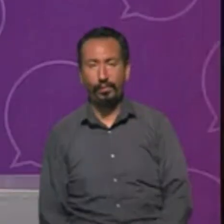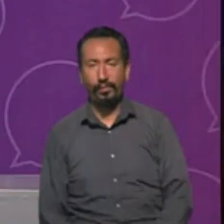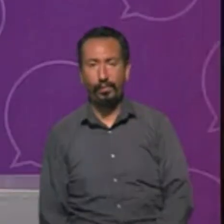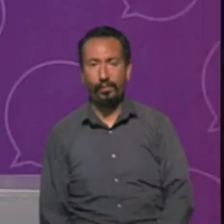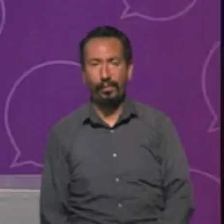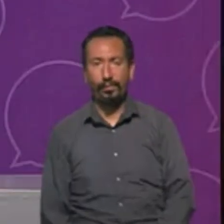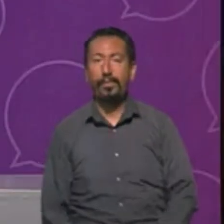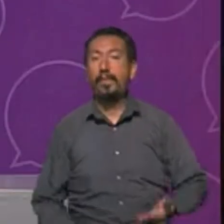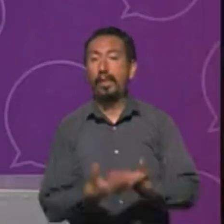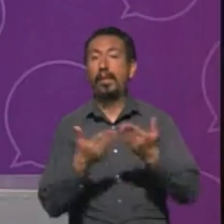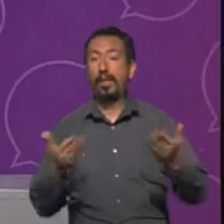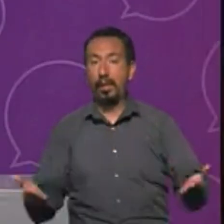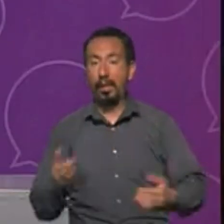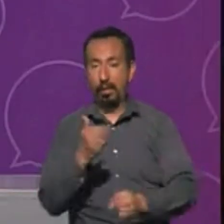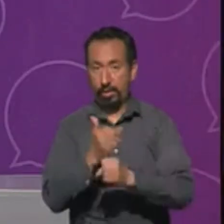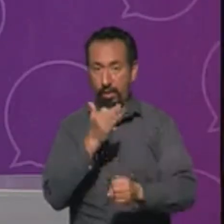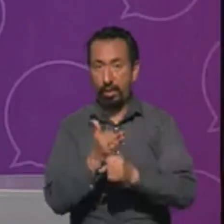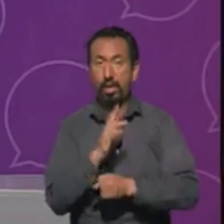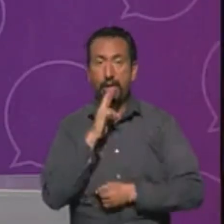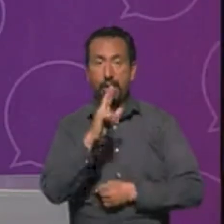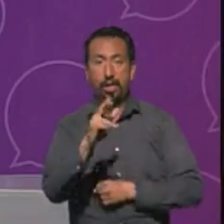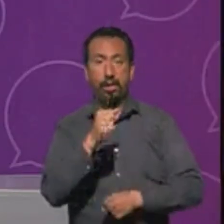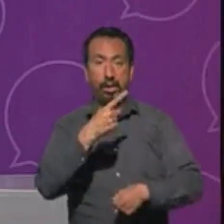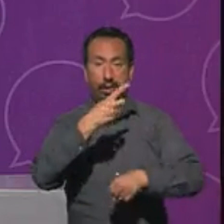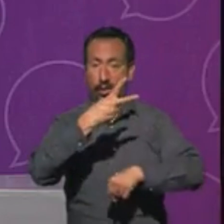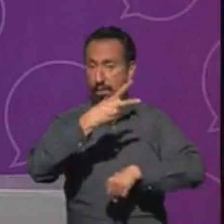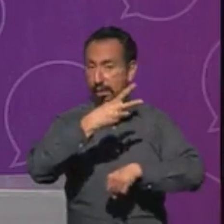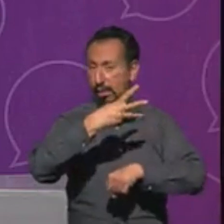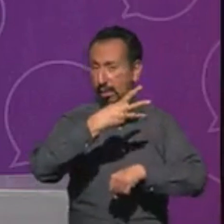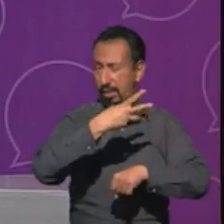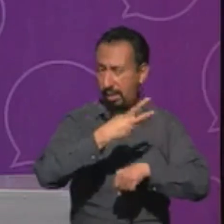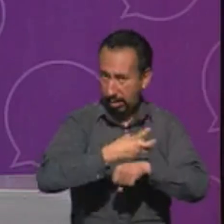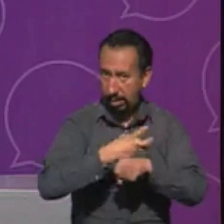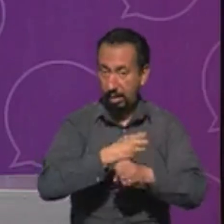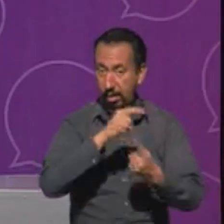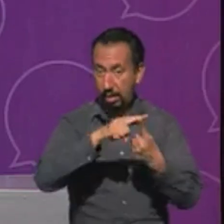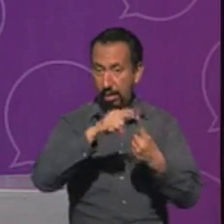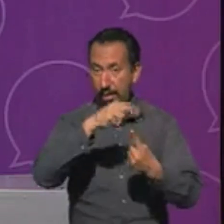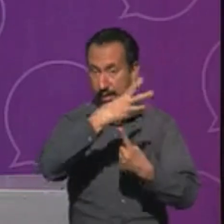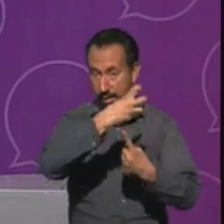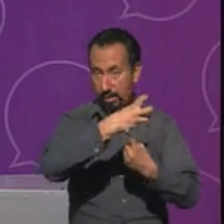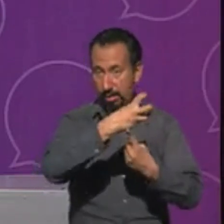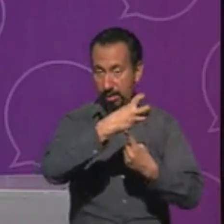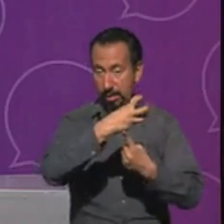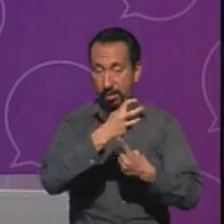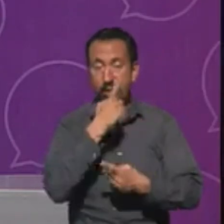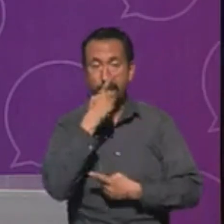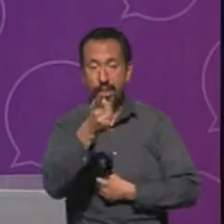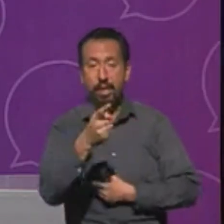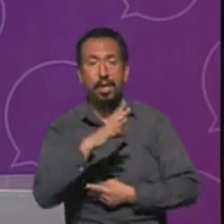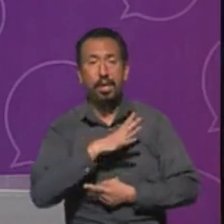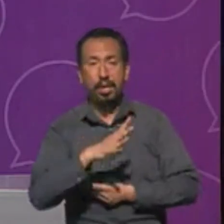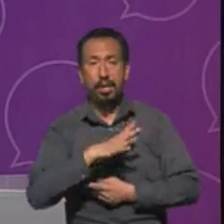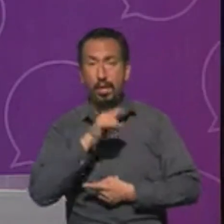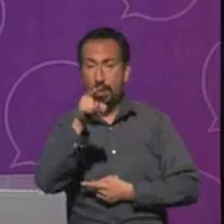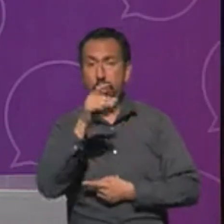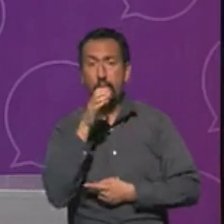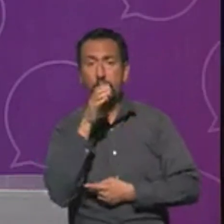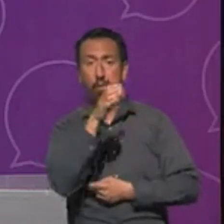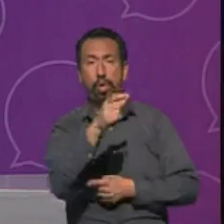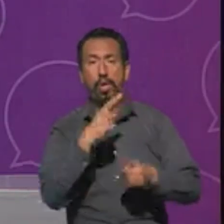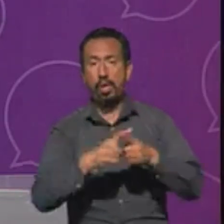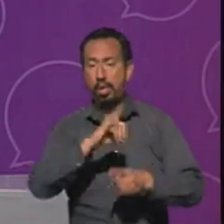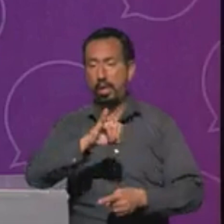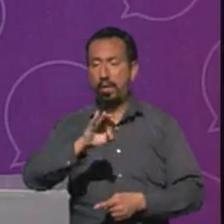candidato escuchamos ahora la respuesta a esta tercer y última pregunta de este primer segmento la pregunta eh la tendrá que contestar ahora